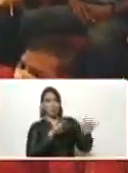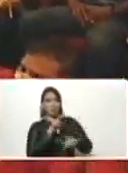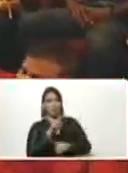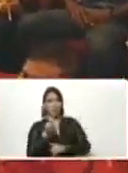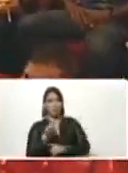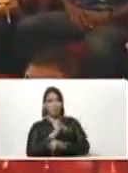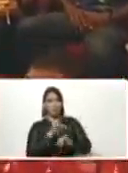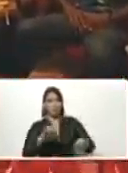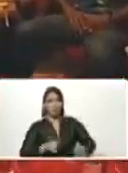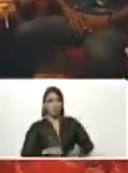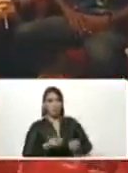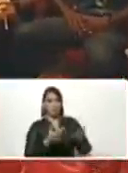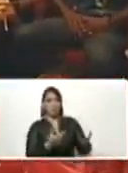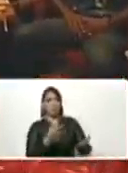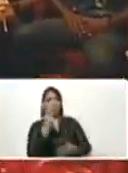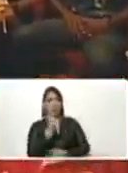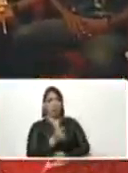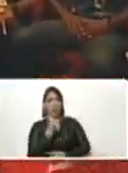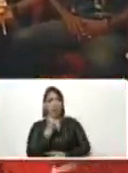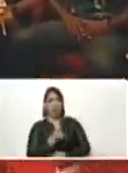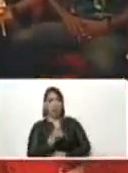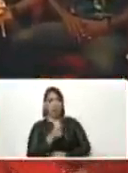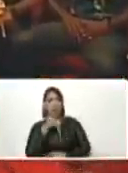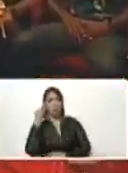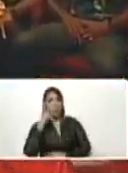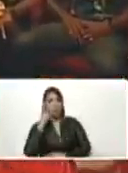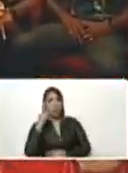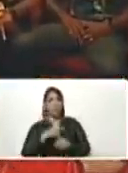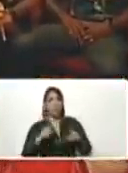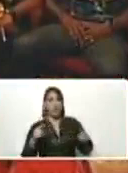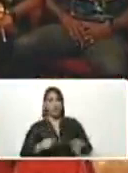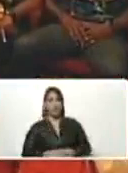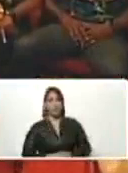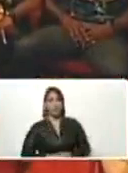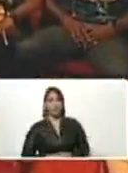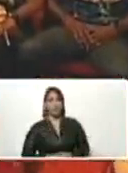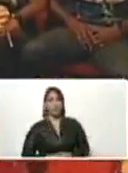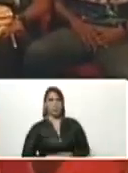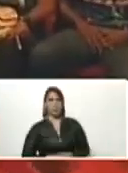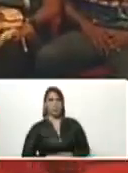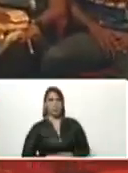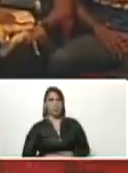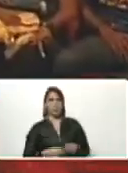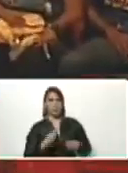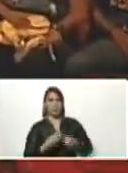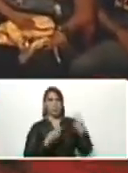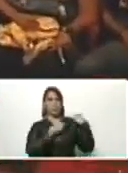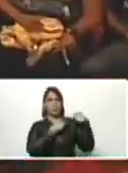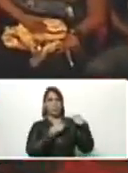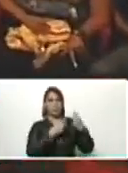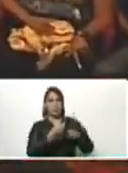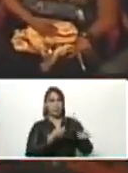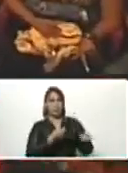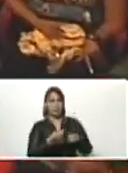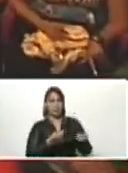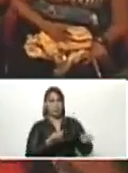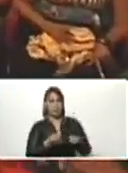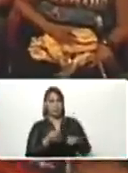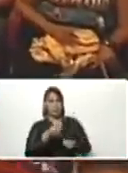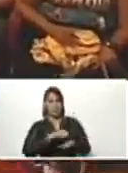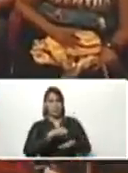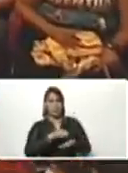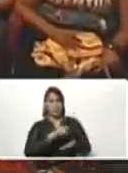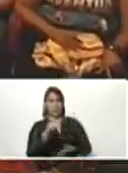le había dado la tarea al Sucre para que ejerciera un control en la localidad